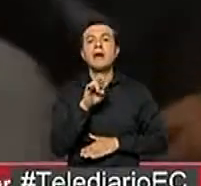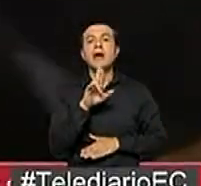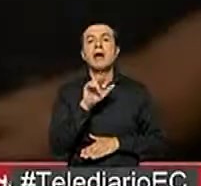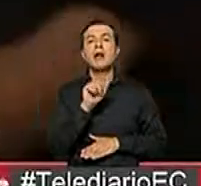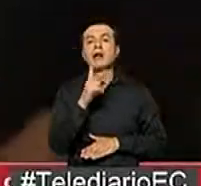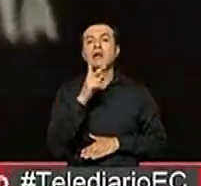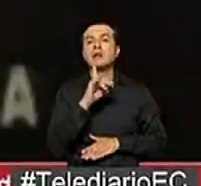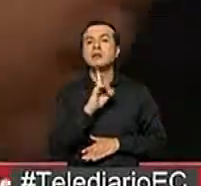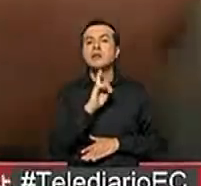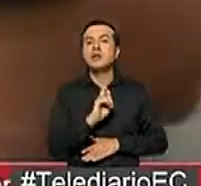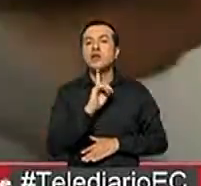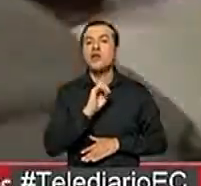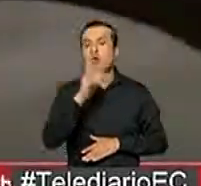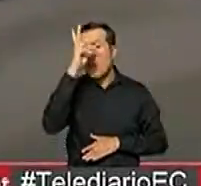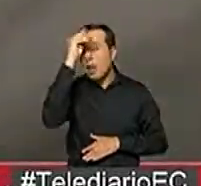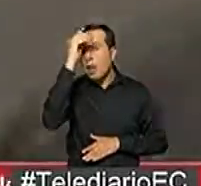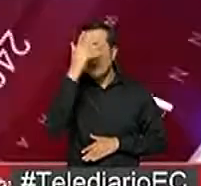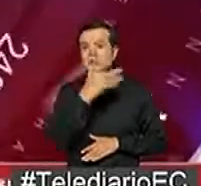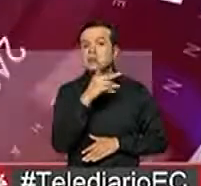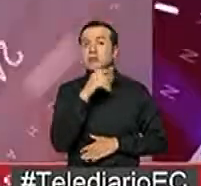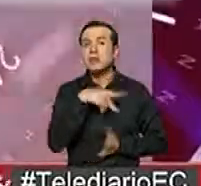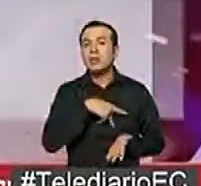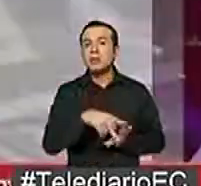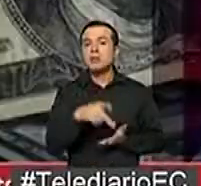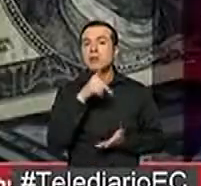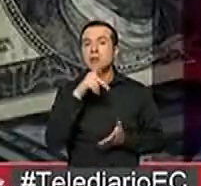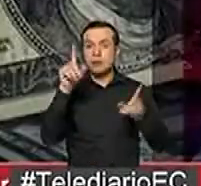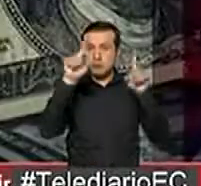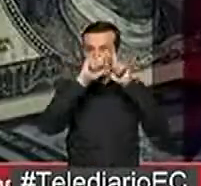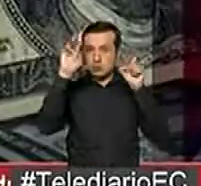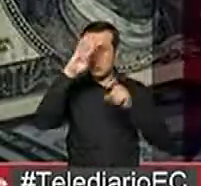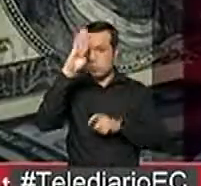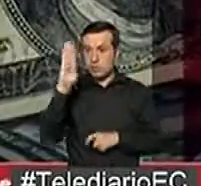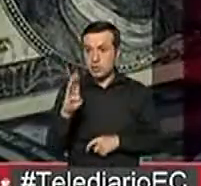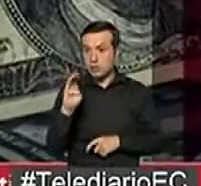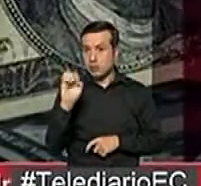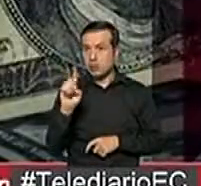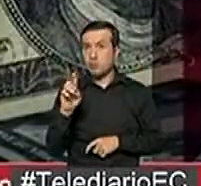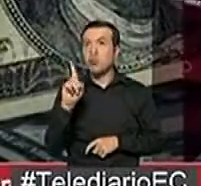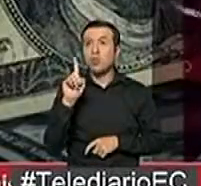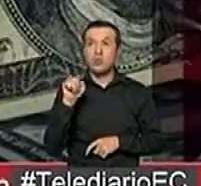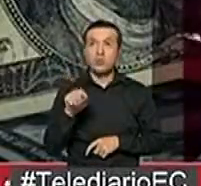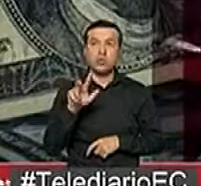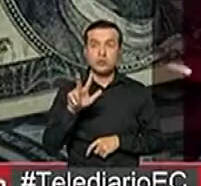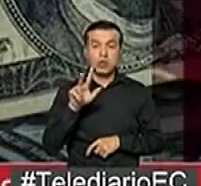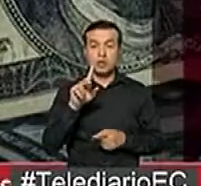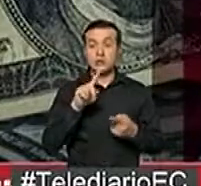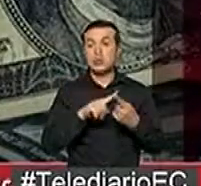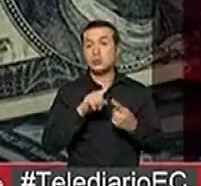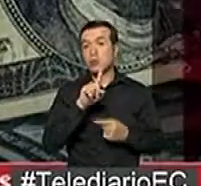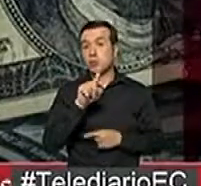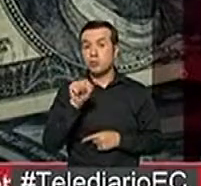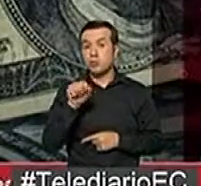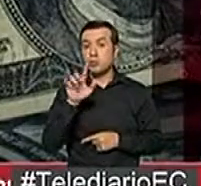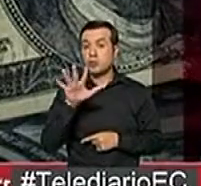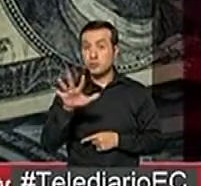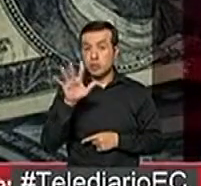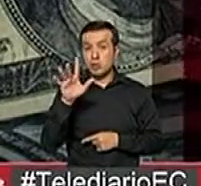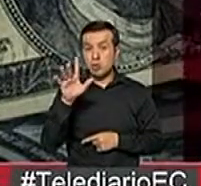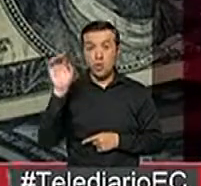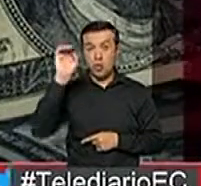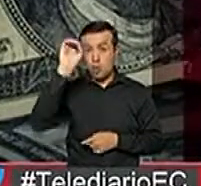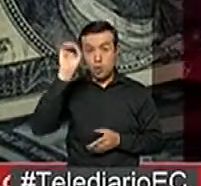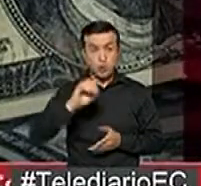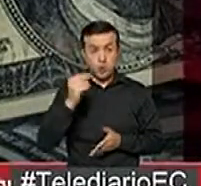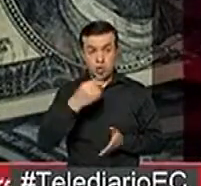Se beneficiaban los que más pagaban. Odebrecht consignó entre el 1.3 y 1.5% del valor de cada